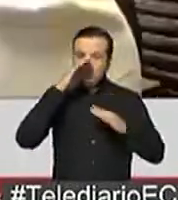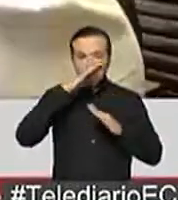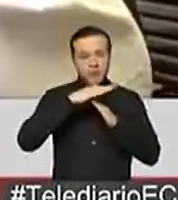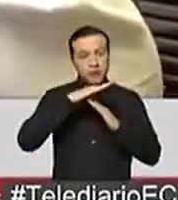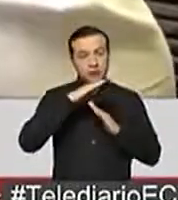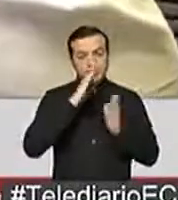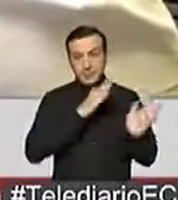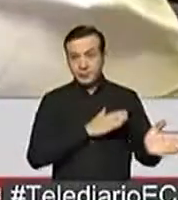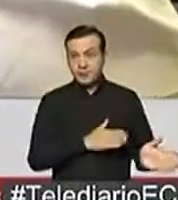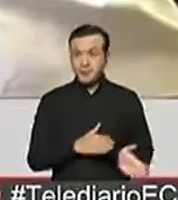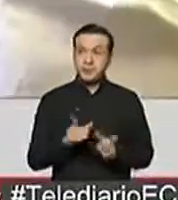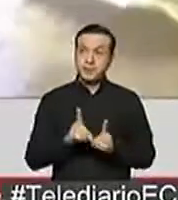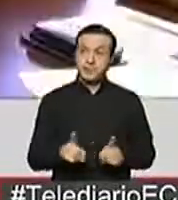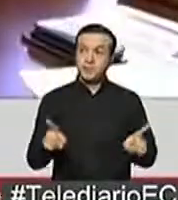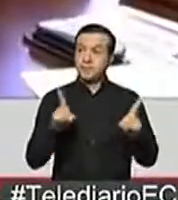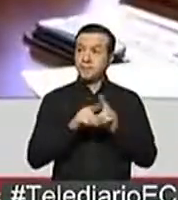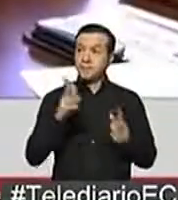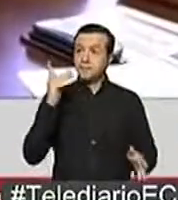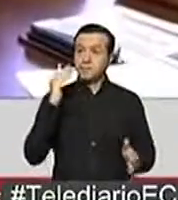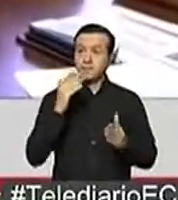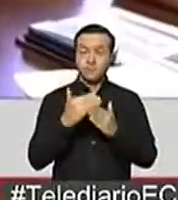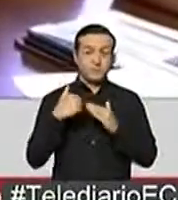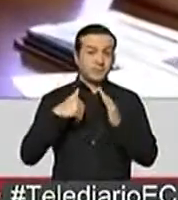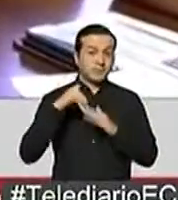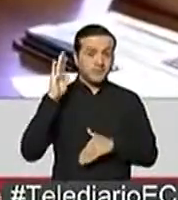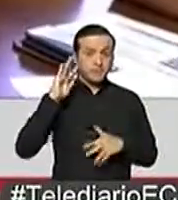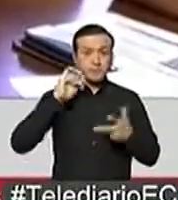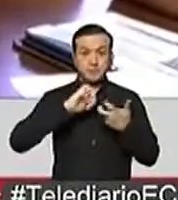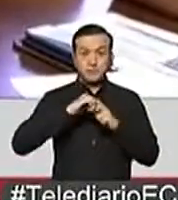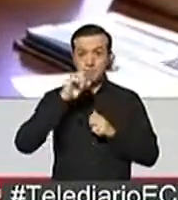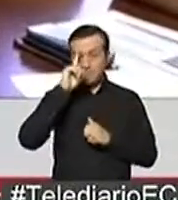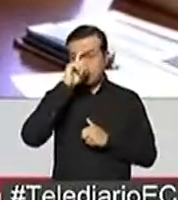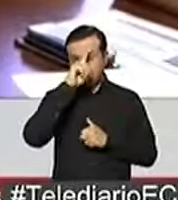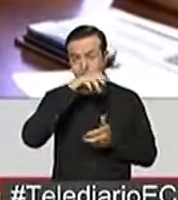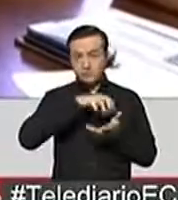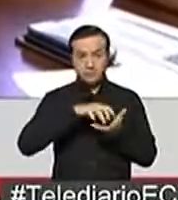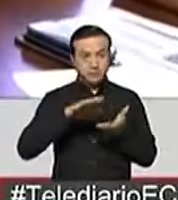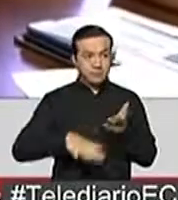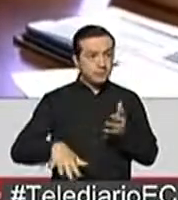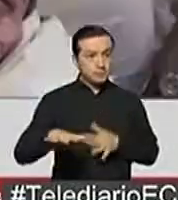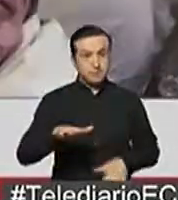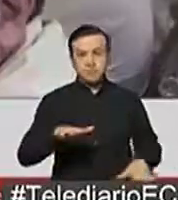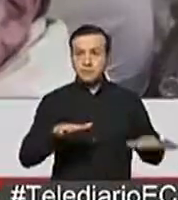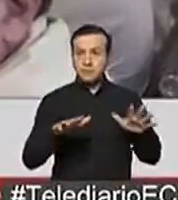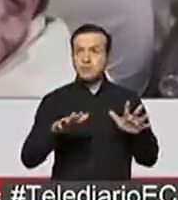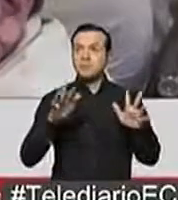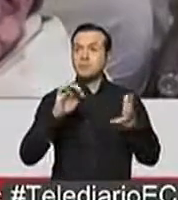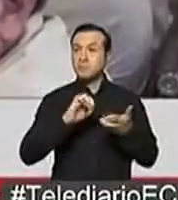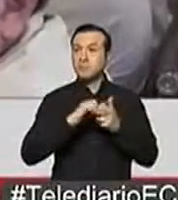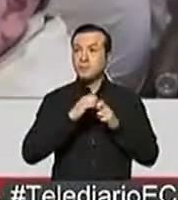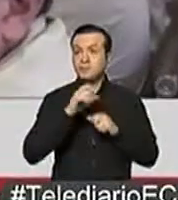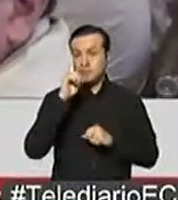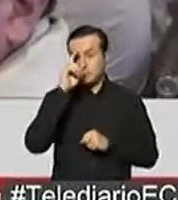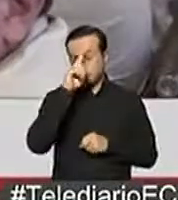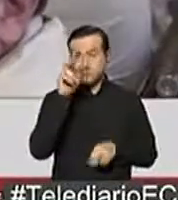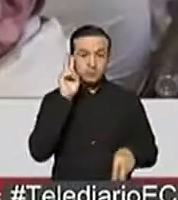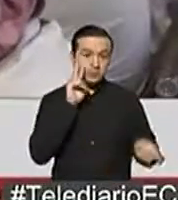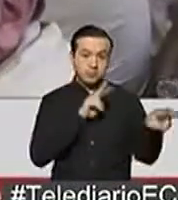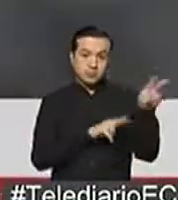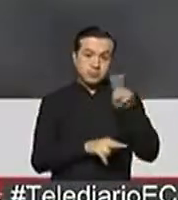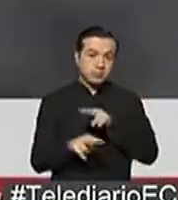armonía. Durante los datos presentados sobre las principales afectaciones en la provincia tras los desmanes, el balance